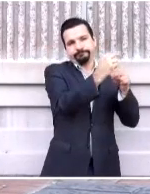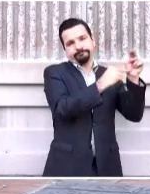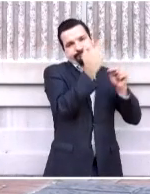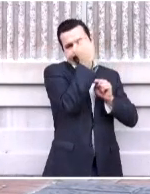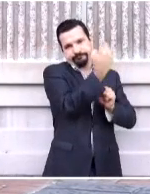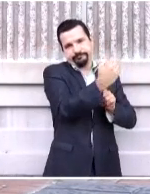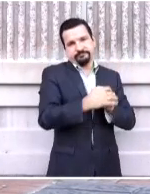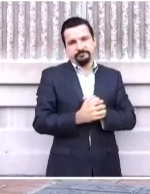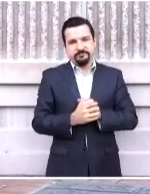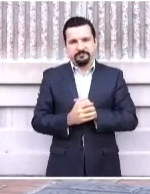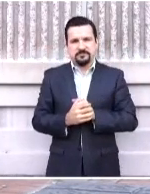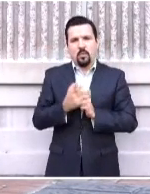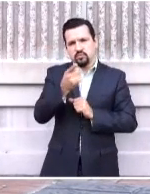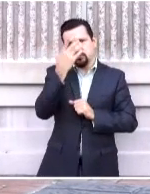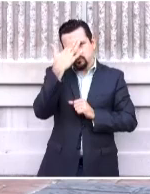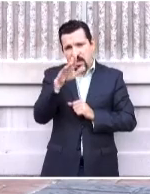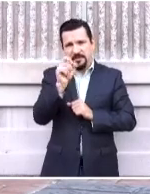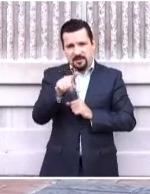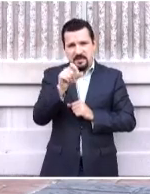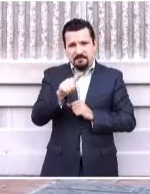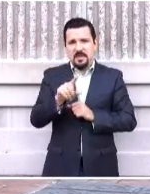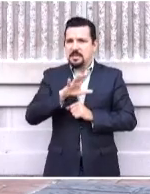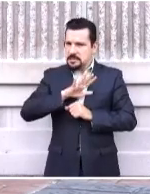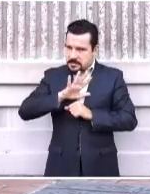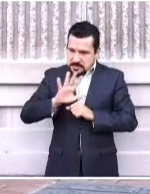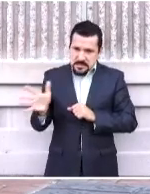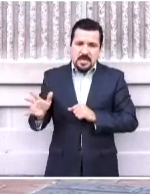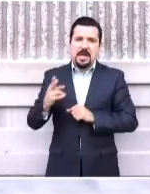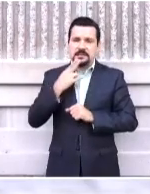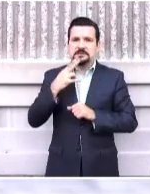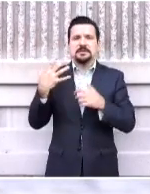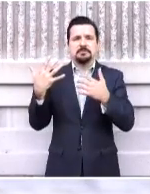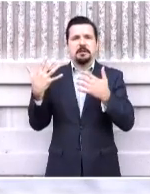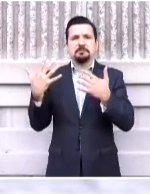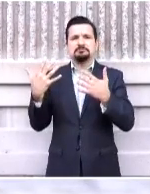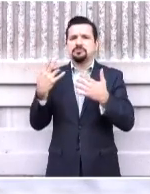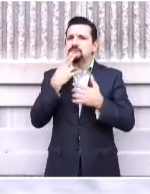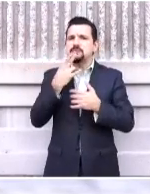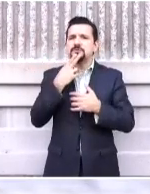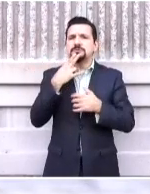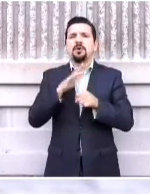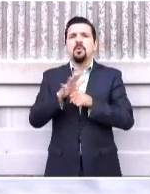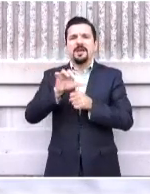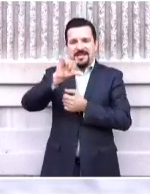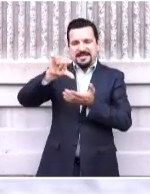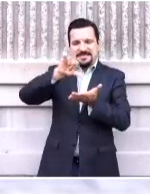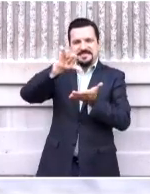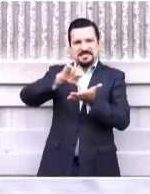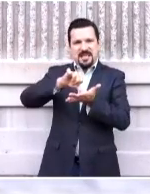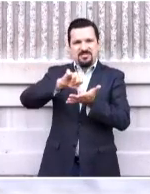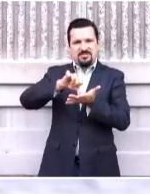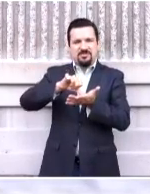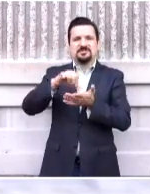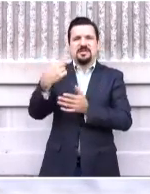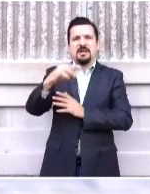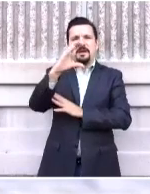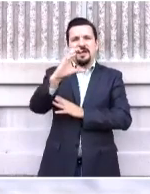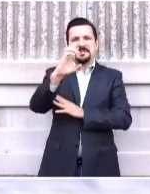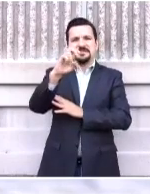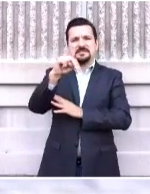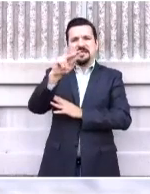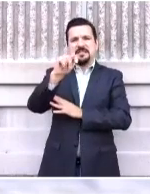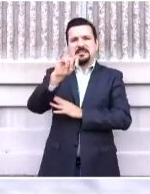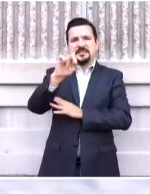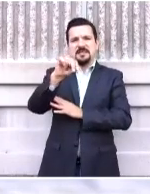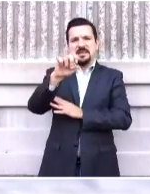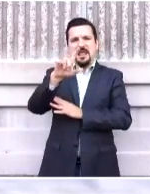está funcionando, y aprovecho para hacer una invitación, porque tenemos ya funcionando el centro monitor, el centro centinela COVID-19